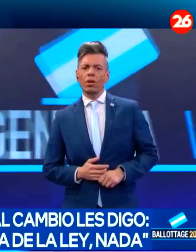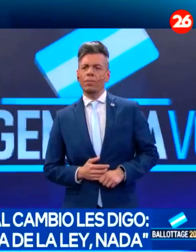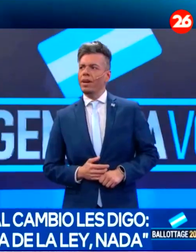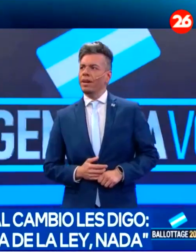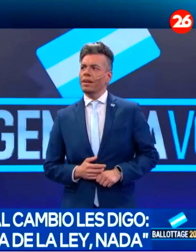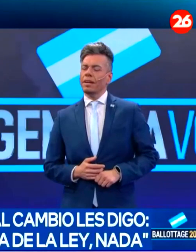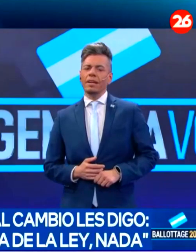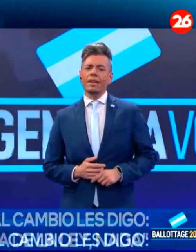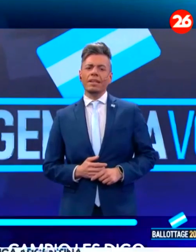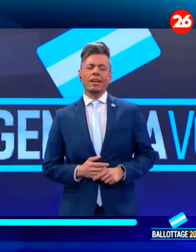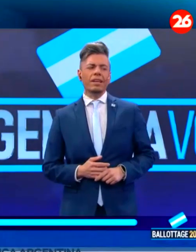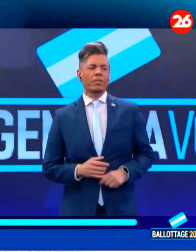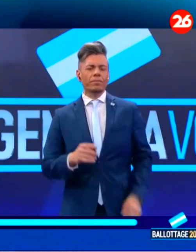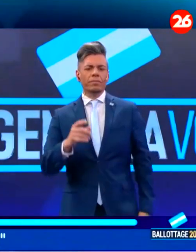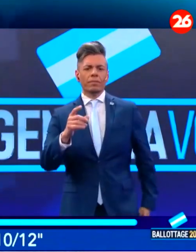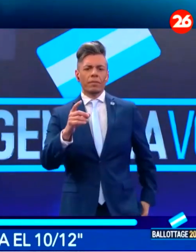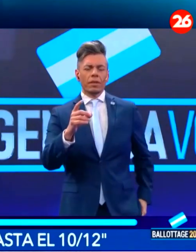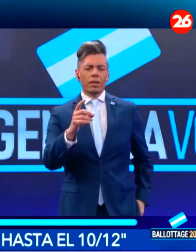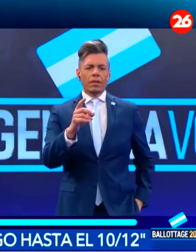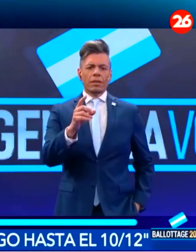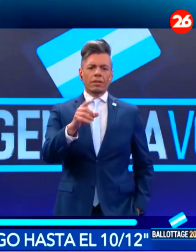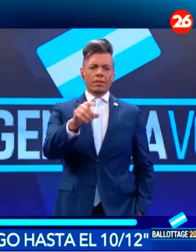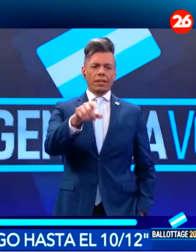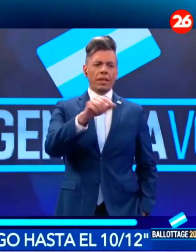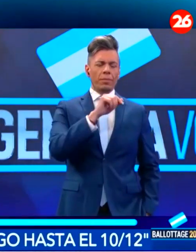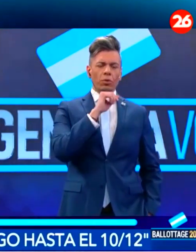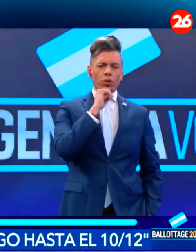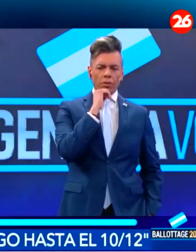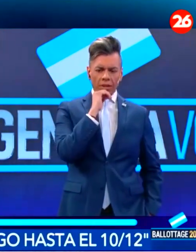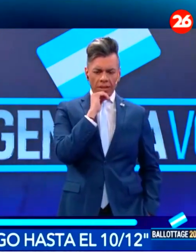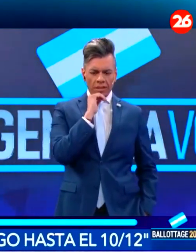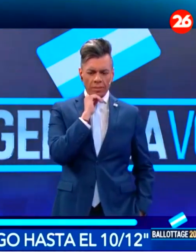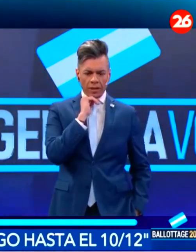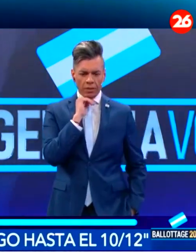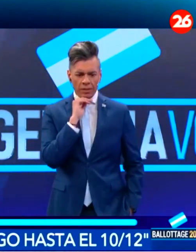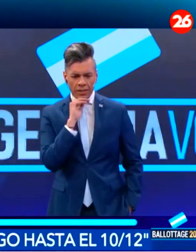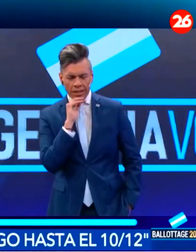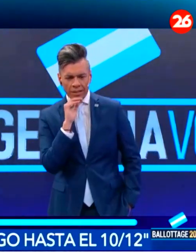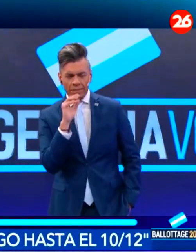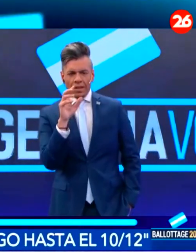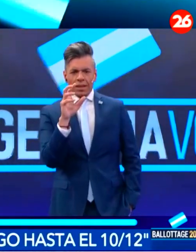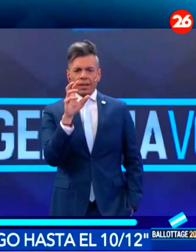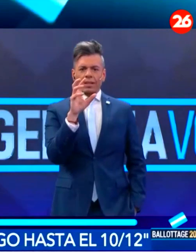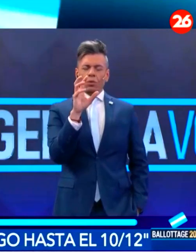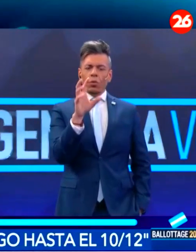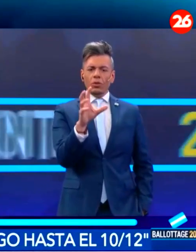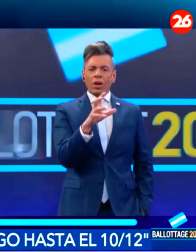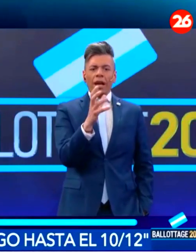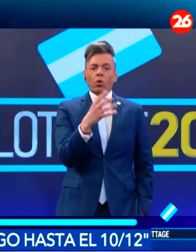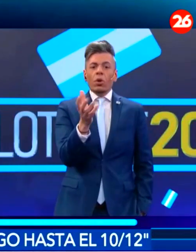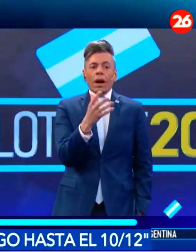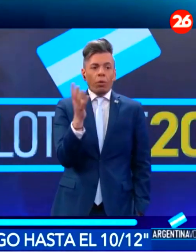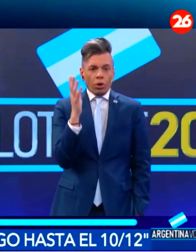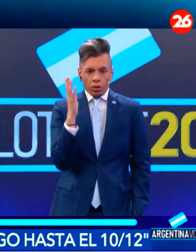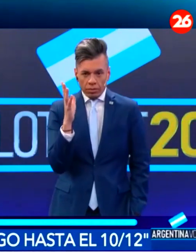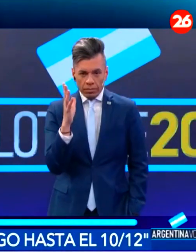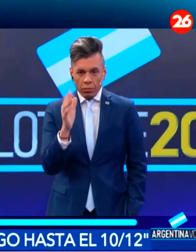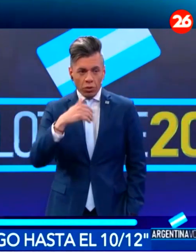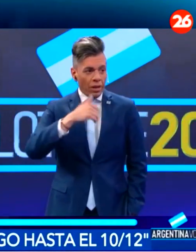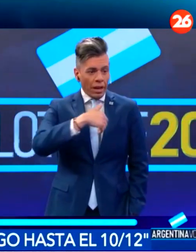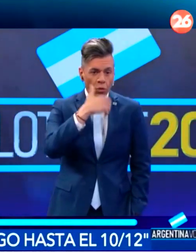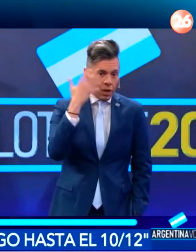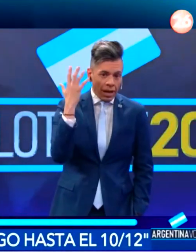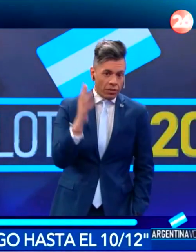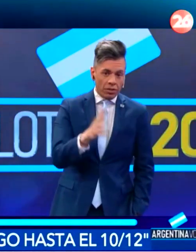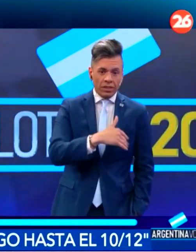De voluntarios. Entonces, en ese sentido, hubo... Sí. Te repregunto sobre lo que estás diciendo para que no te vayas de ahí. ¿Cuánto calculás vos,